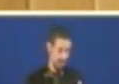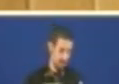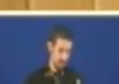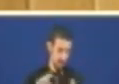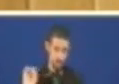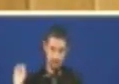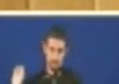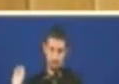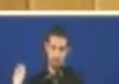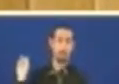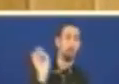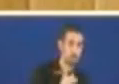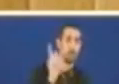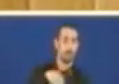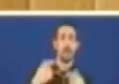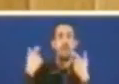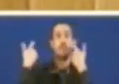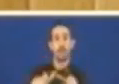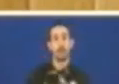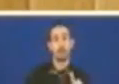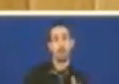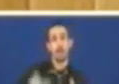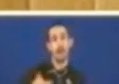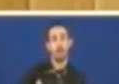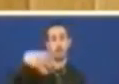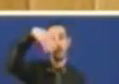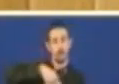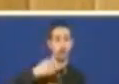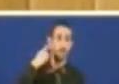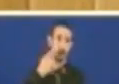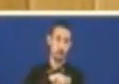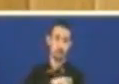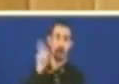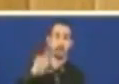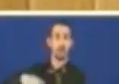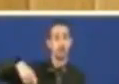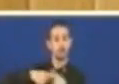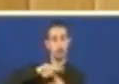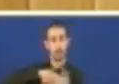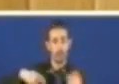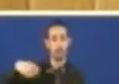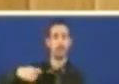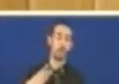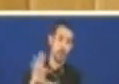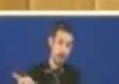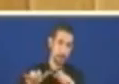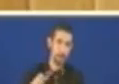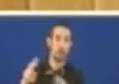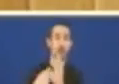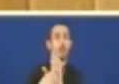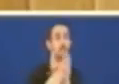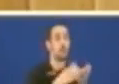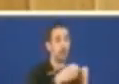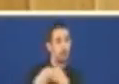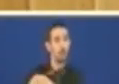remitente, tamén o Departamento de Valores do Banco de España, o presidente da Xunta de Galiza, presidenta do Parlamento e portavoces